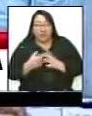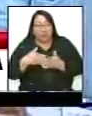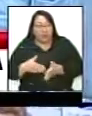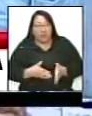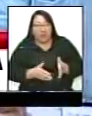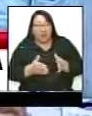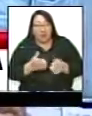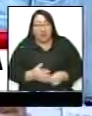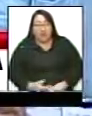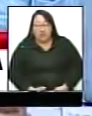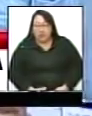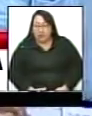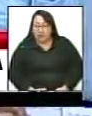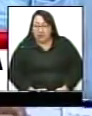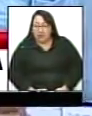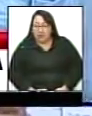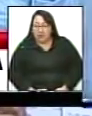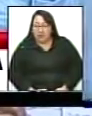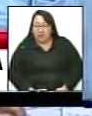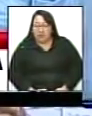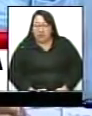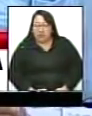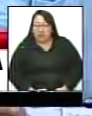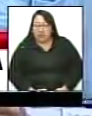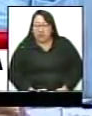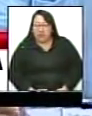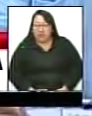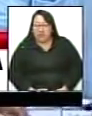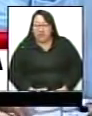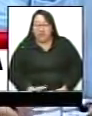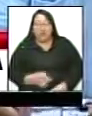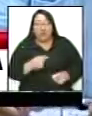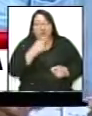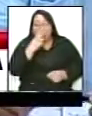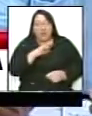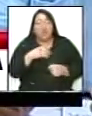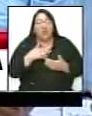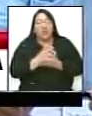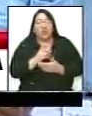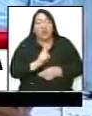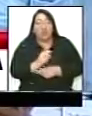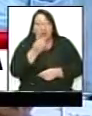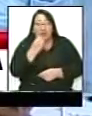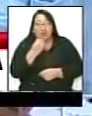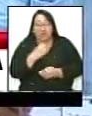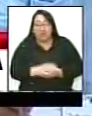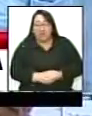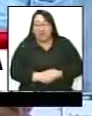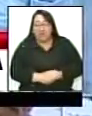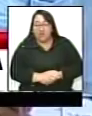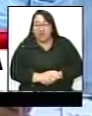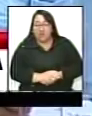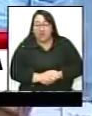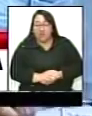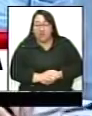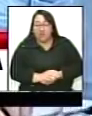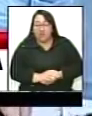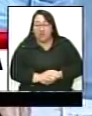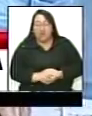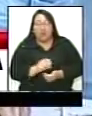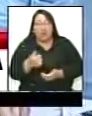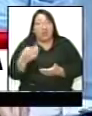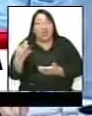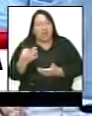camino para imaginar que un día nuestros niños tendrán una educación alimentaria de